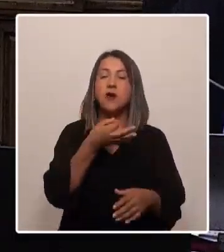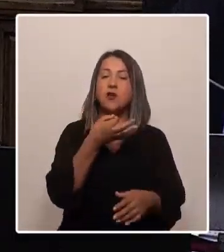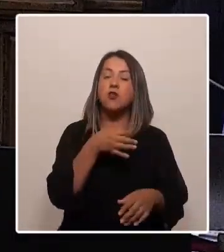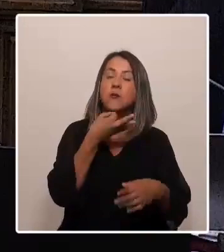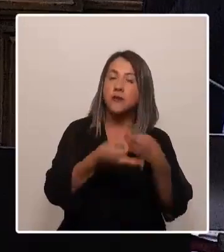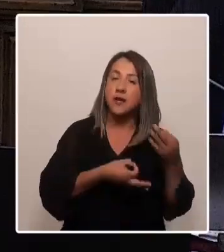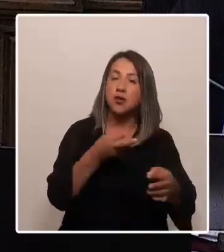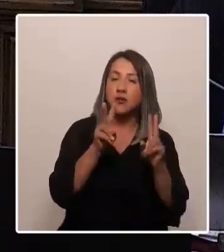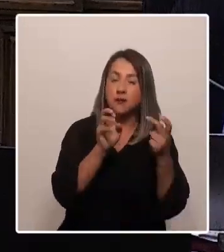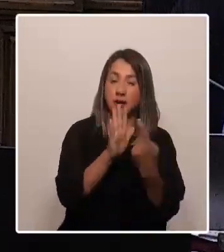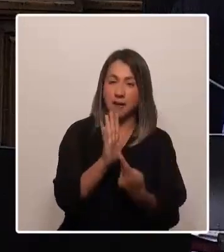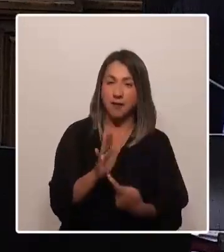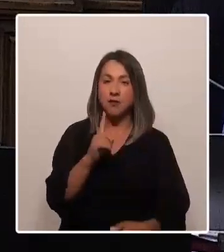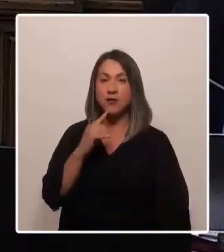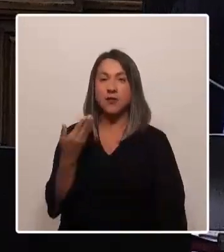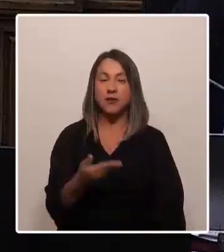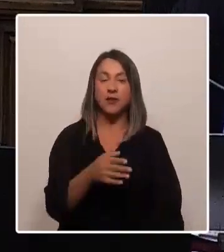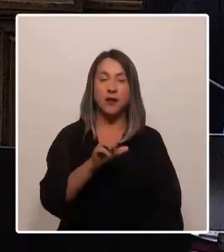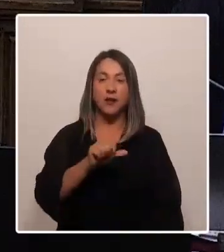el convencional Alfredo Moreno.